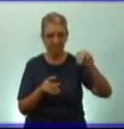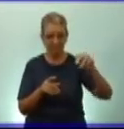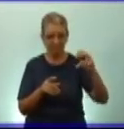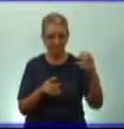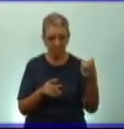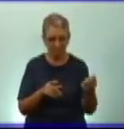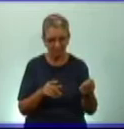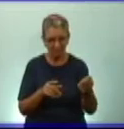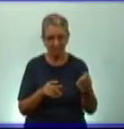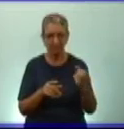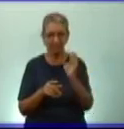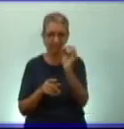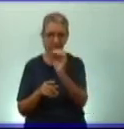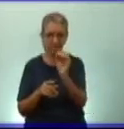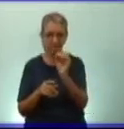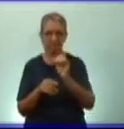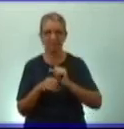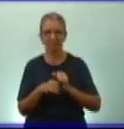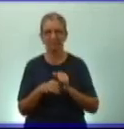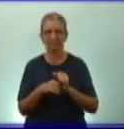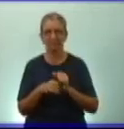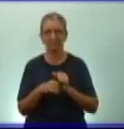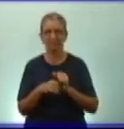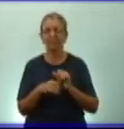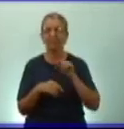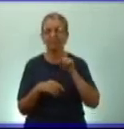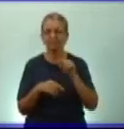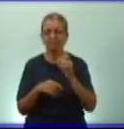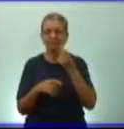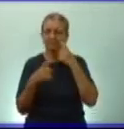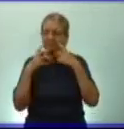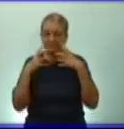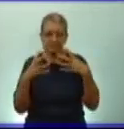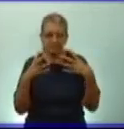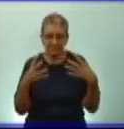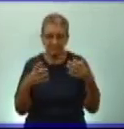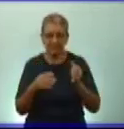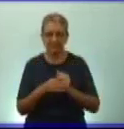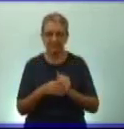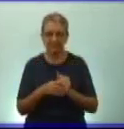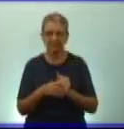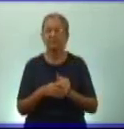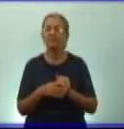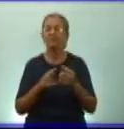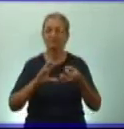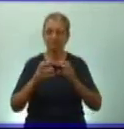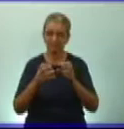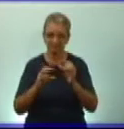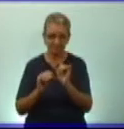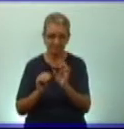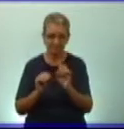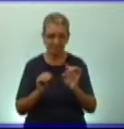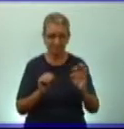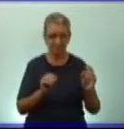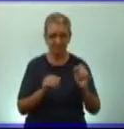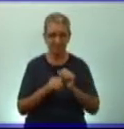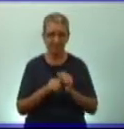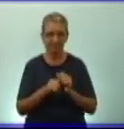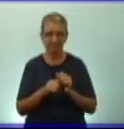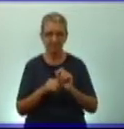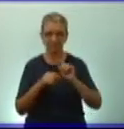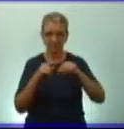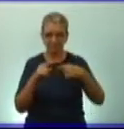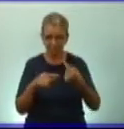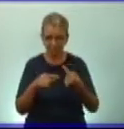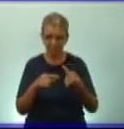elemento oxígeno. Este paso es importantísimo a la hora de escribir la fórmula de los óxidos metálicos. Después tenemos que